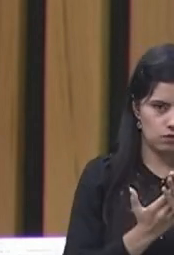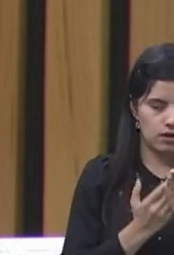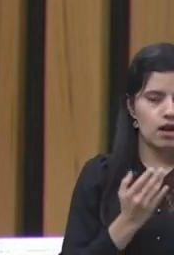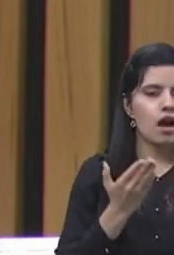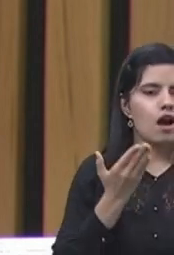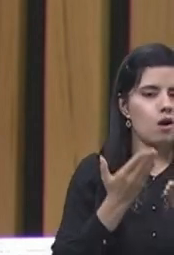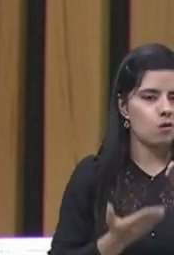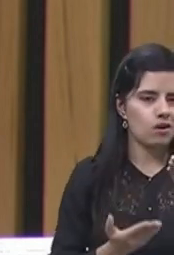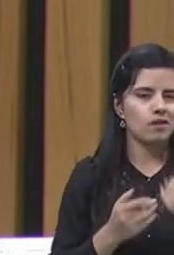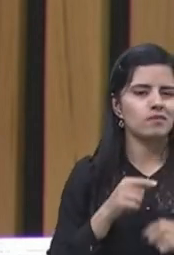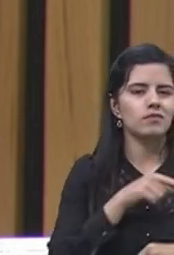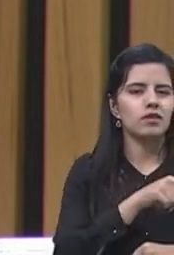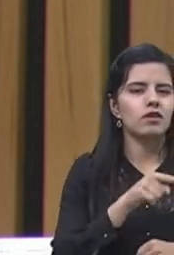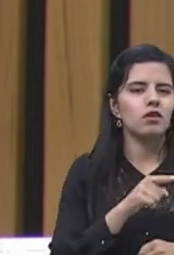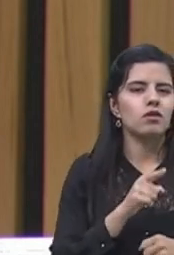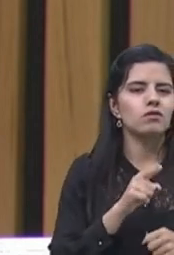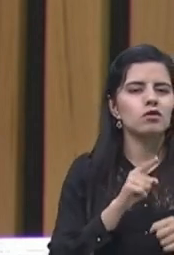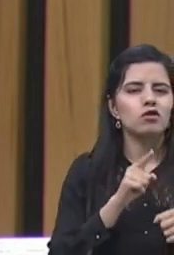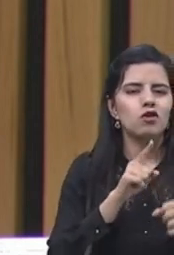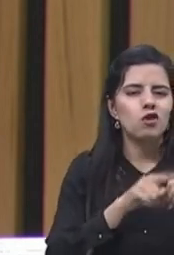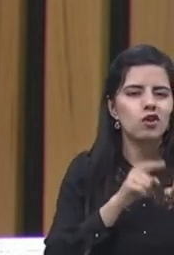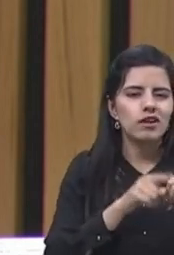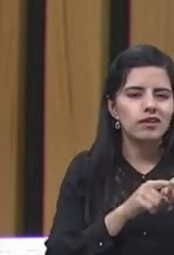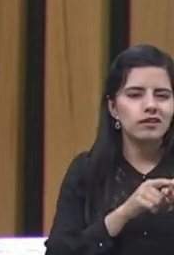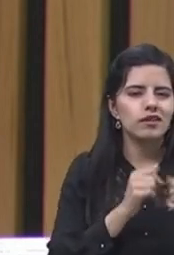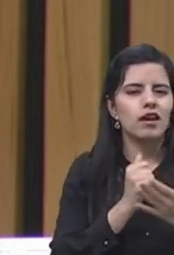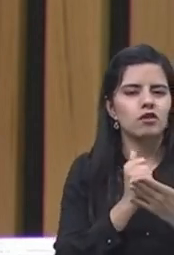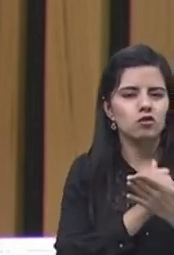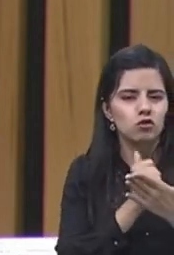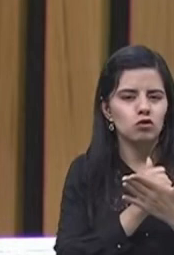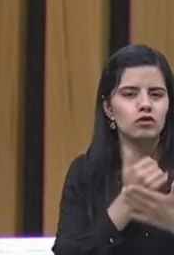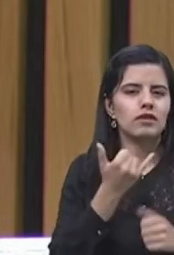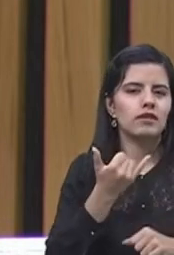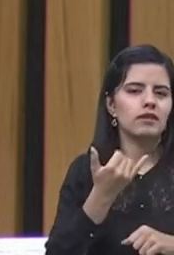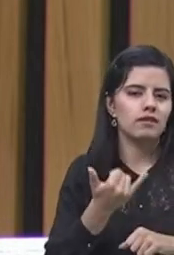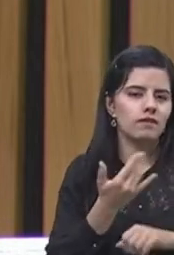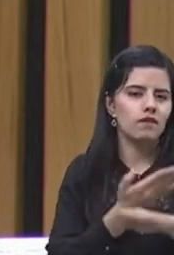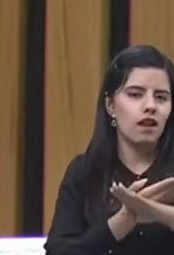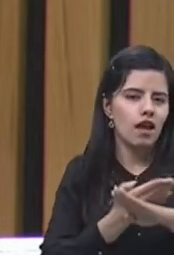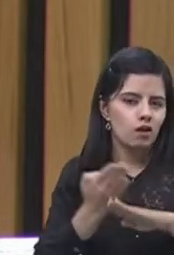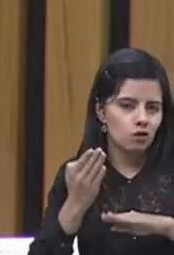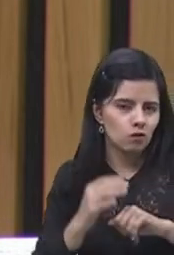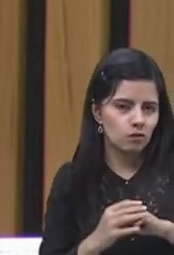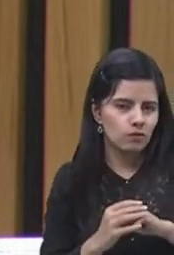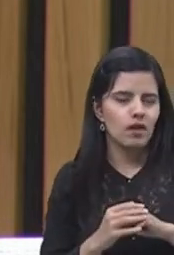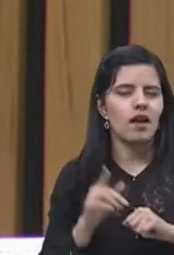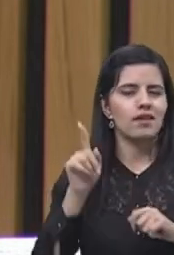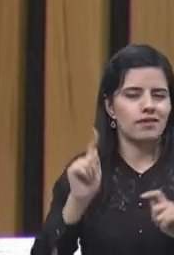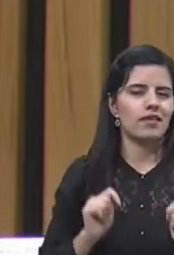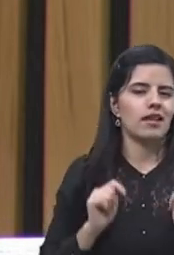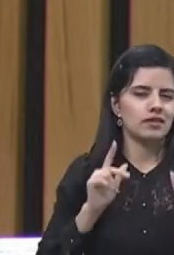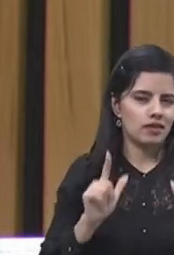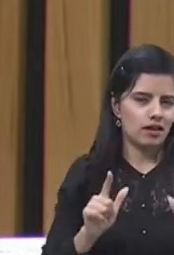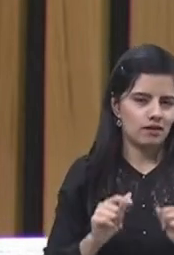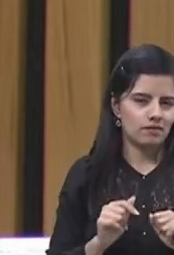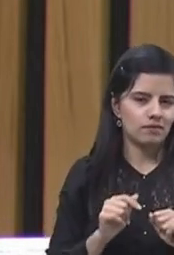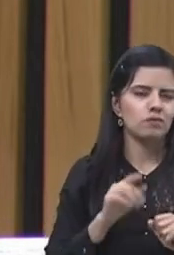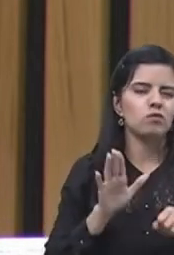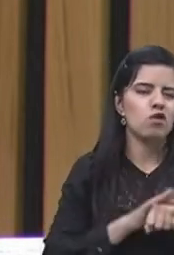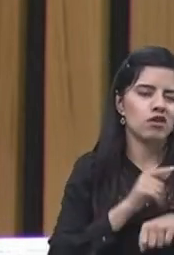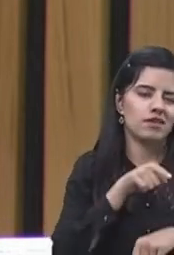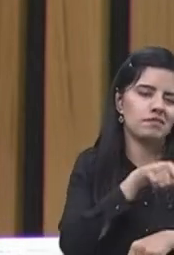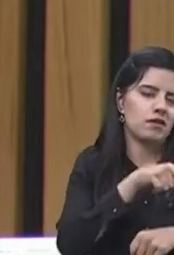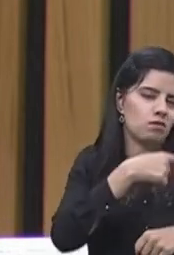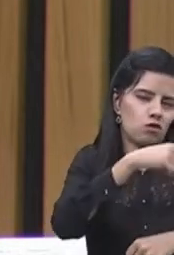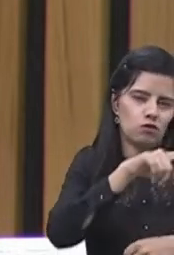plantones, manifestaciones en las afueras del Instituto Nacional Electoral. Vamos, no hace mucho todavía